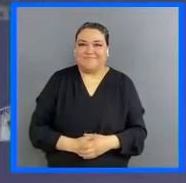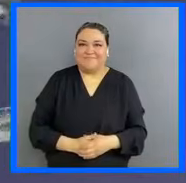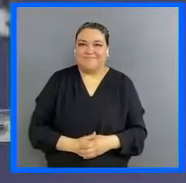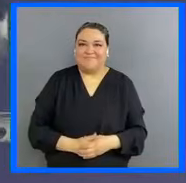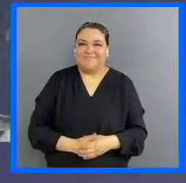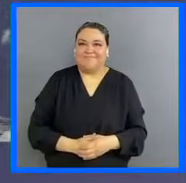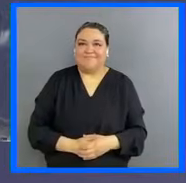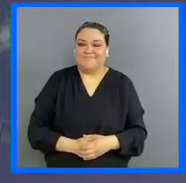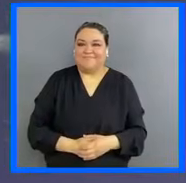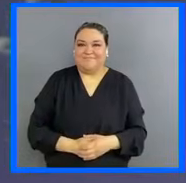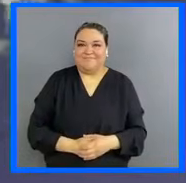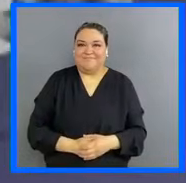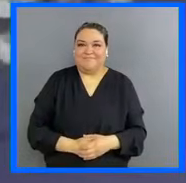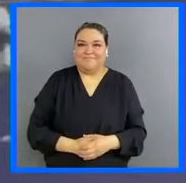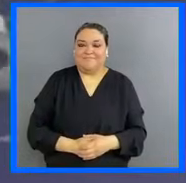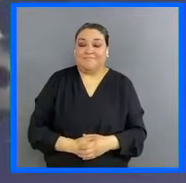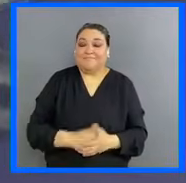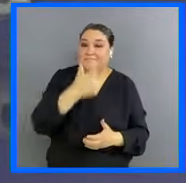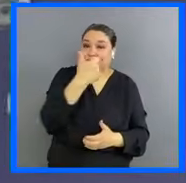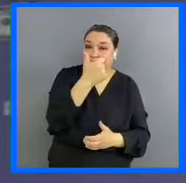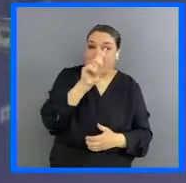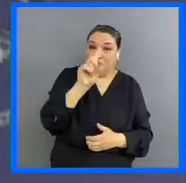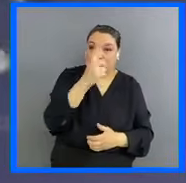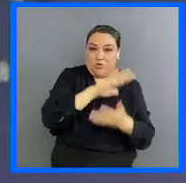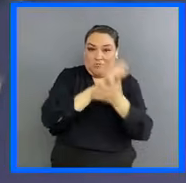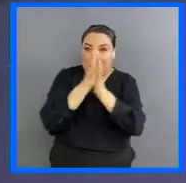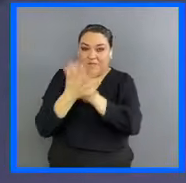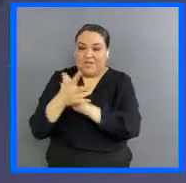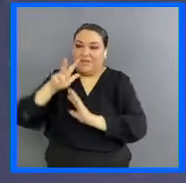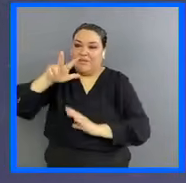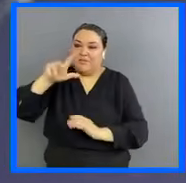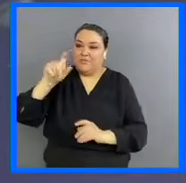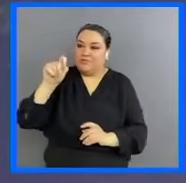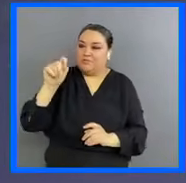El tipo de cambio se ubicó en 18 pesos con 34 centavos